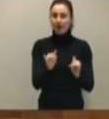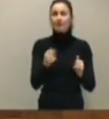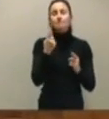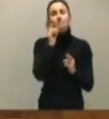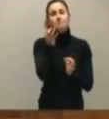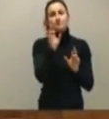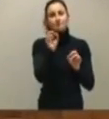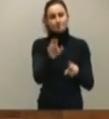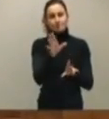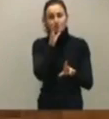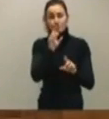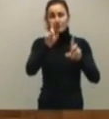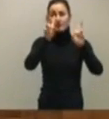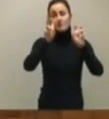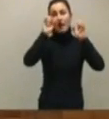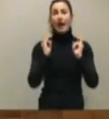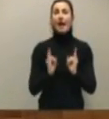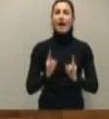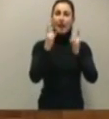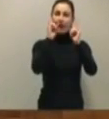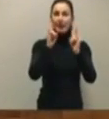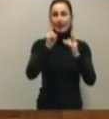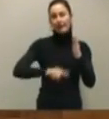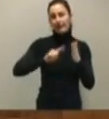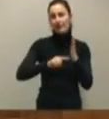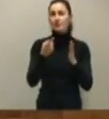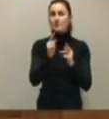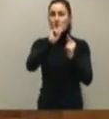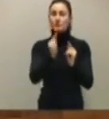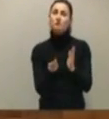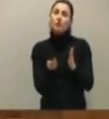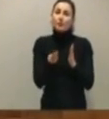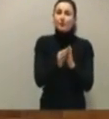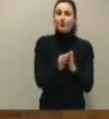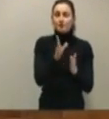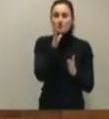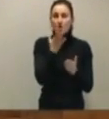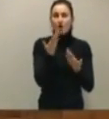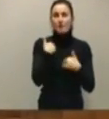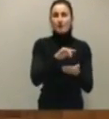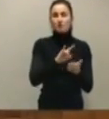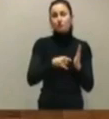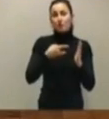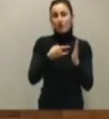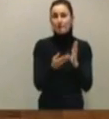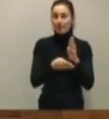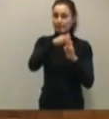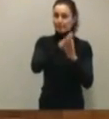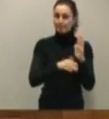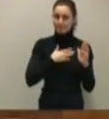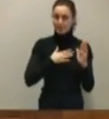por cierto, la política de vivienda, del alquiler, también aparece recogida. Eso que formaba parte del programa de UPyD, que, por